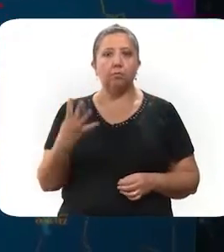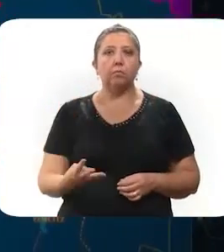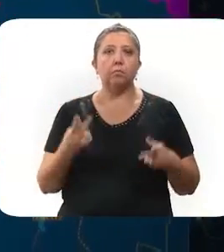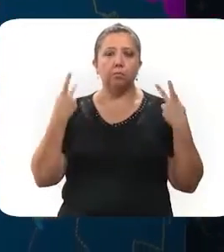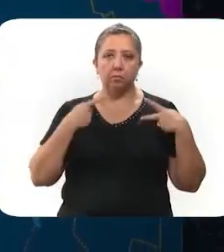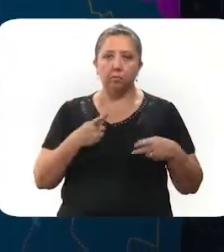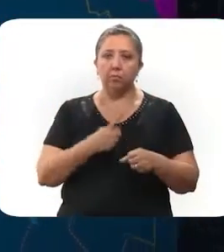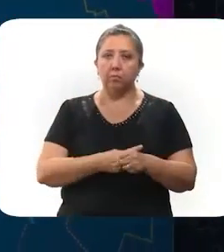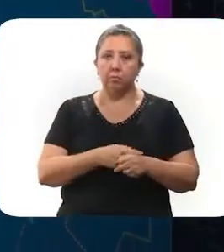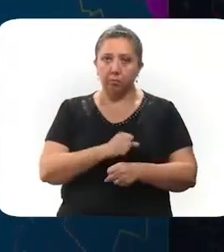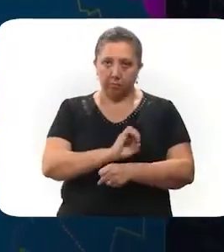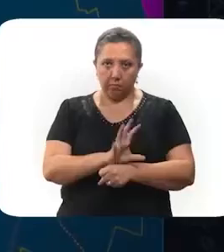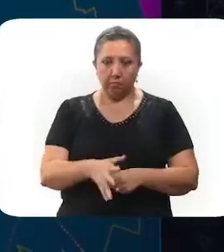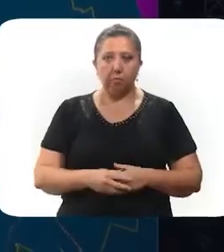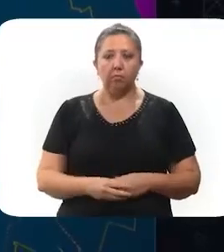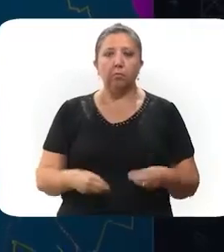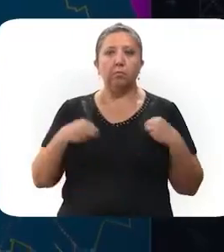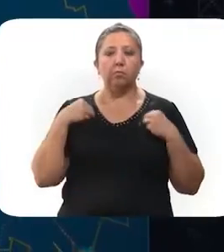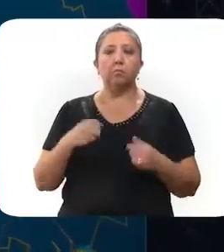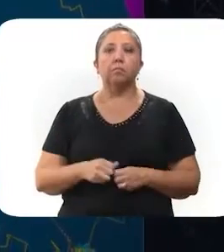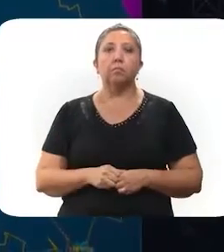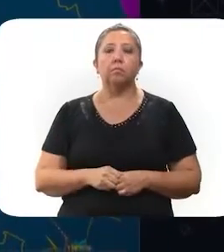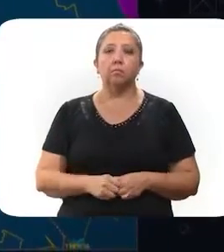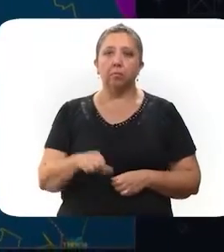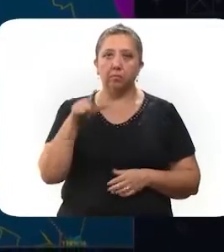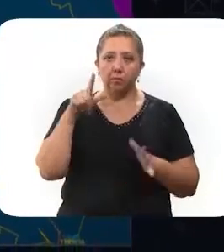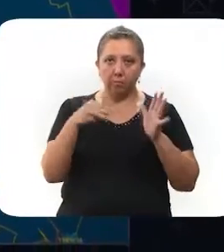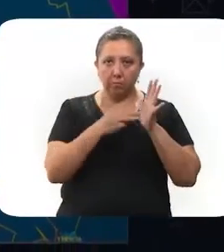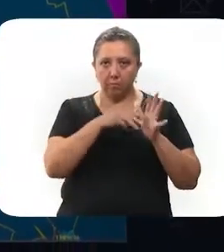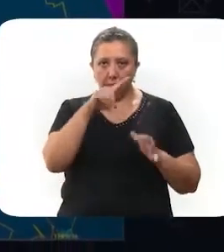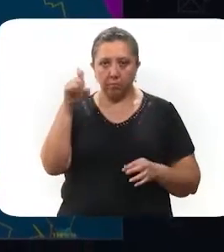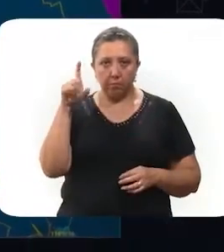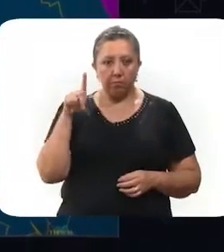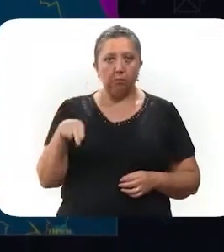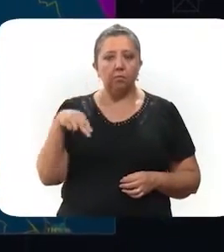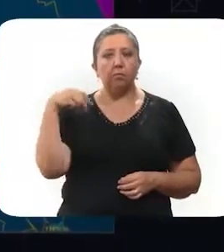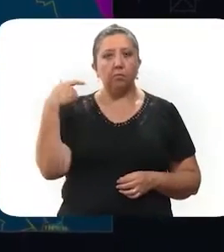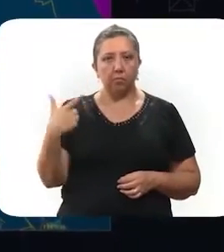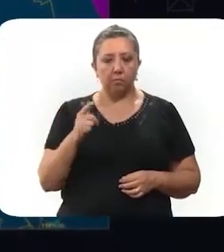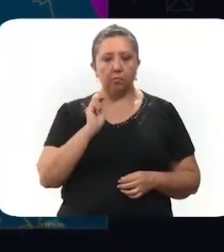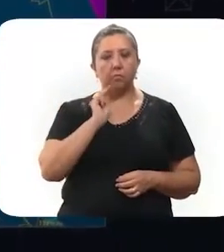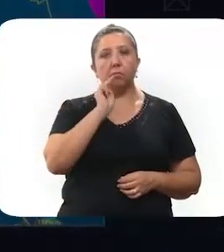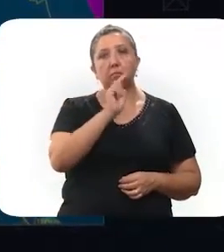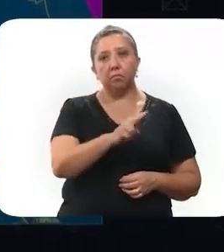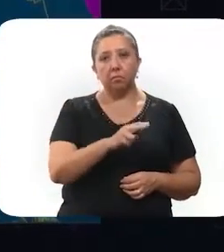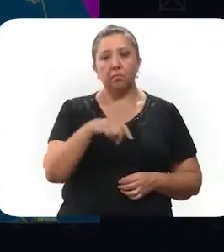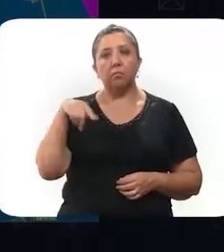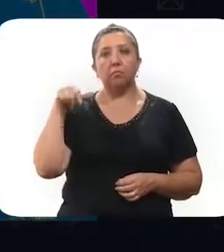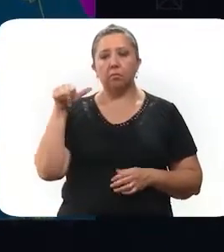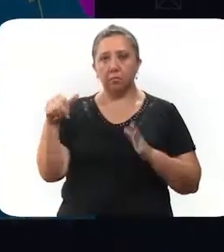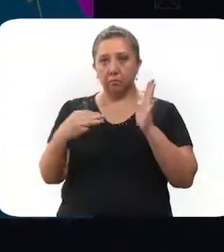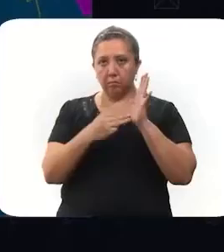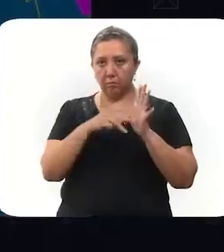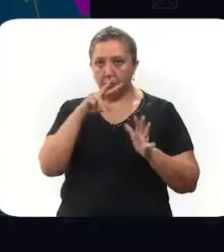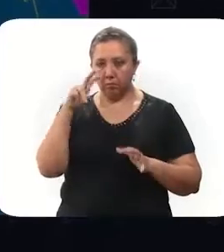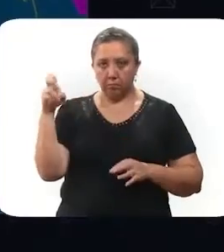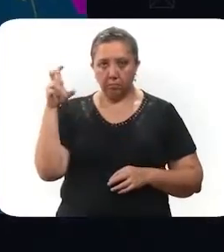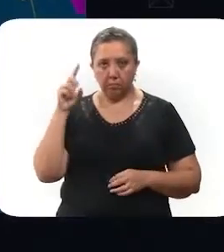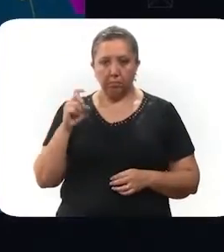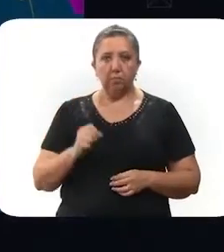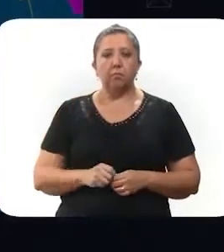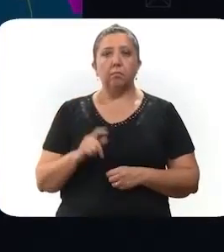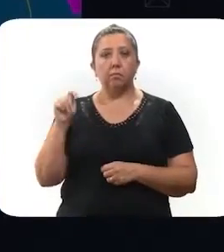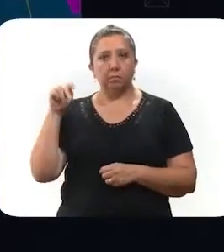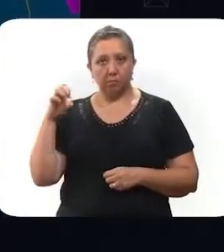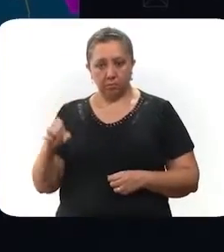66.454 personas contagiadas de coronavirus, que viven 17.187 en la zona norte, 16.230 en la